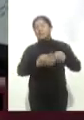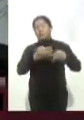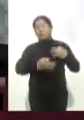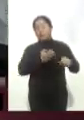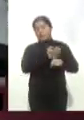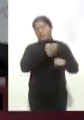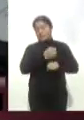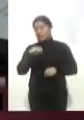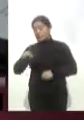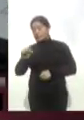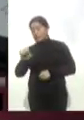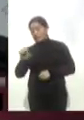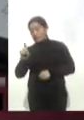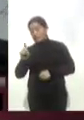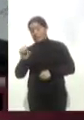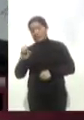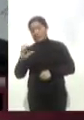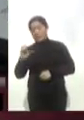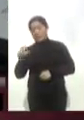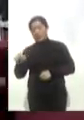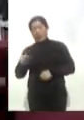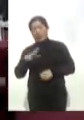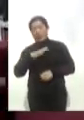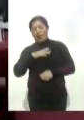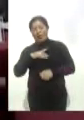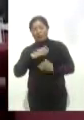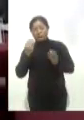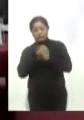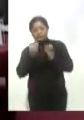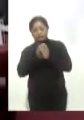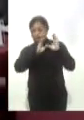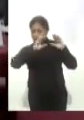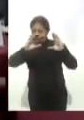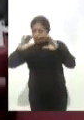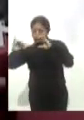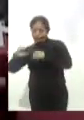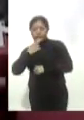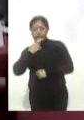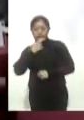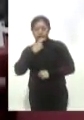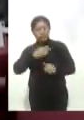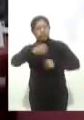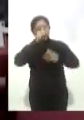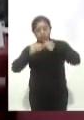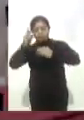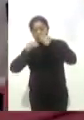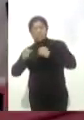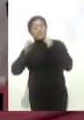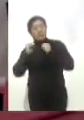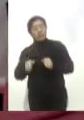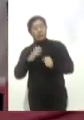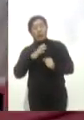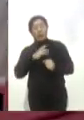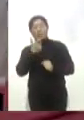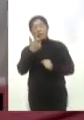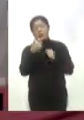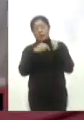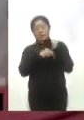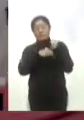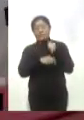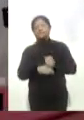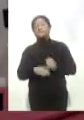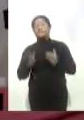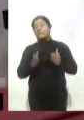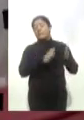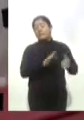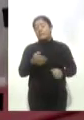disponibles para la capacitación y uso de este instrumento, que sin duda generará ahorros económicos. Por su parte, el presidente